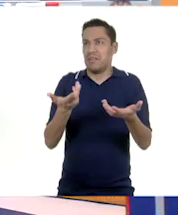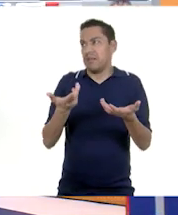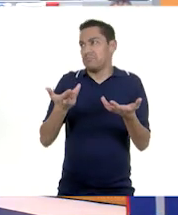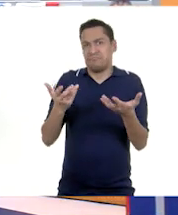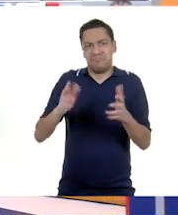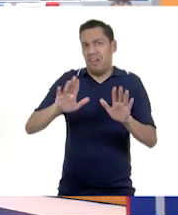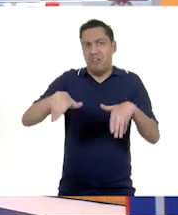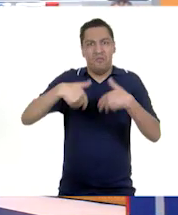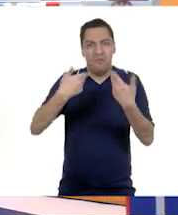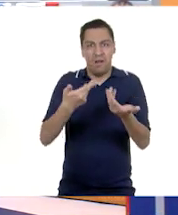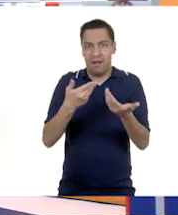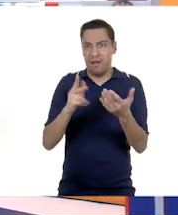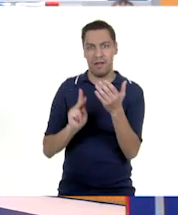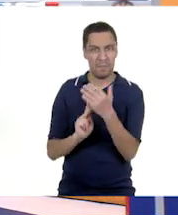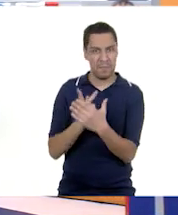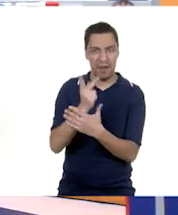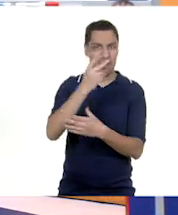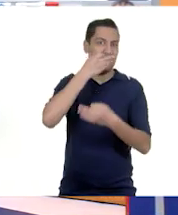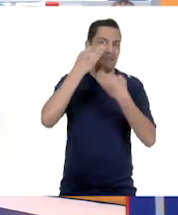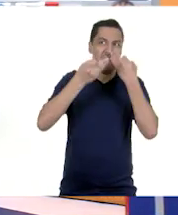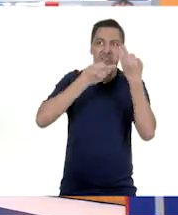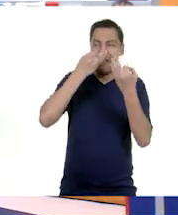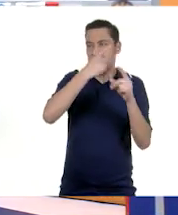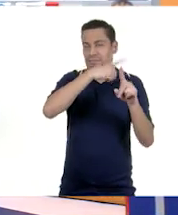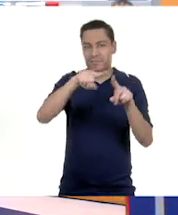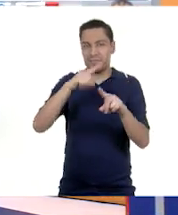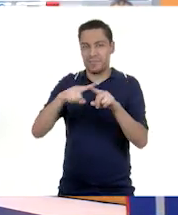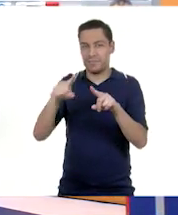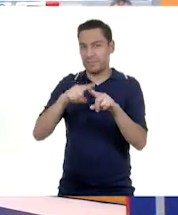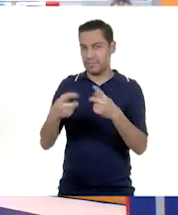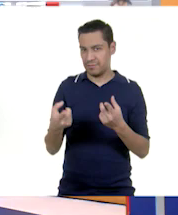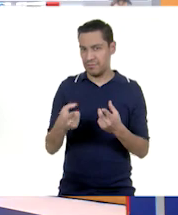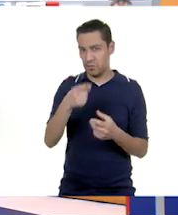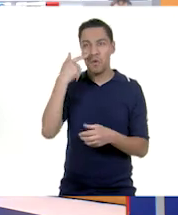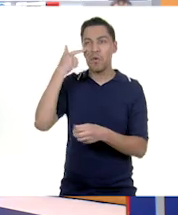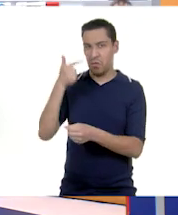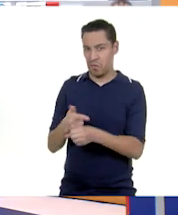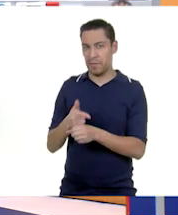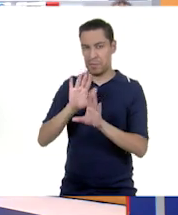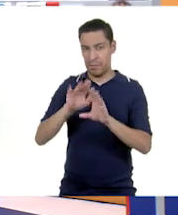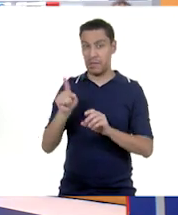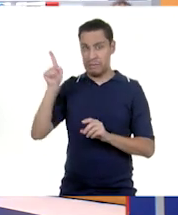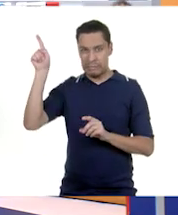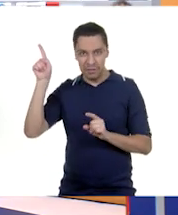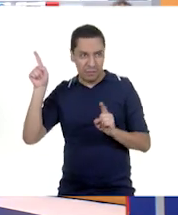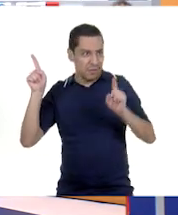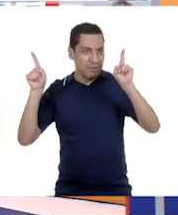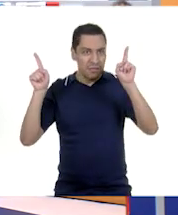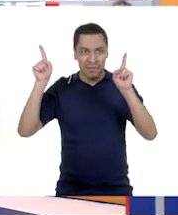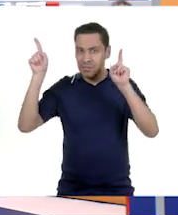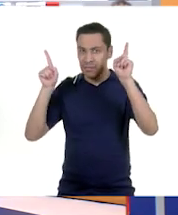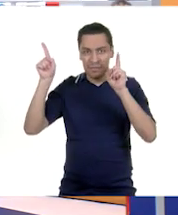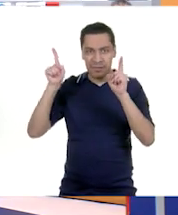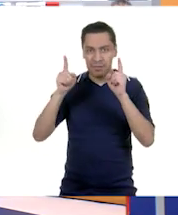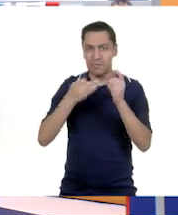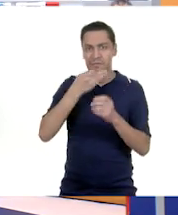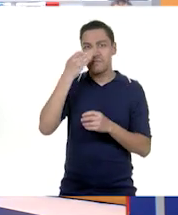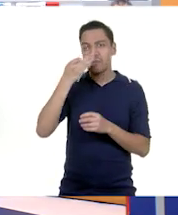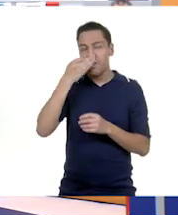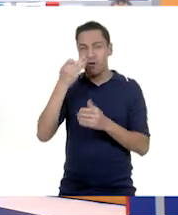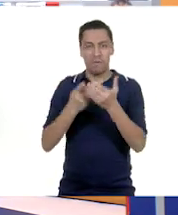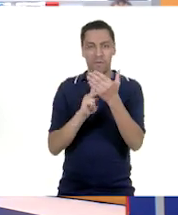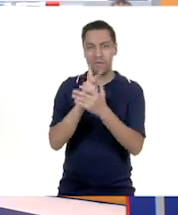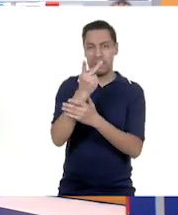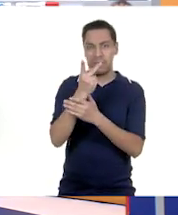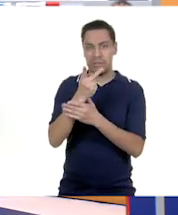estar revisando el día de hoy. Las plantas, además de ser bonitas y de ocupar nuestros espacios, son indispensables para la vida.